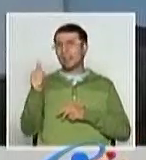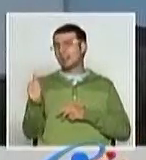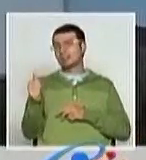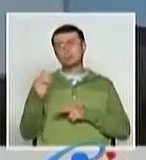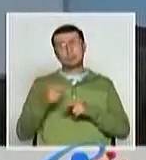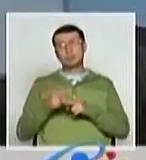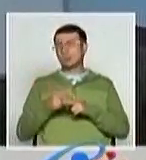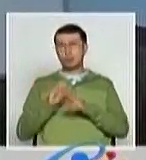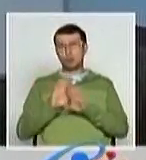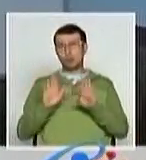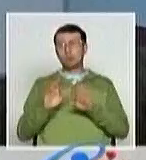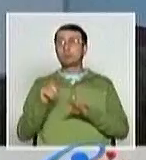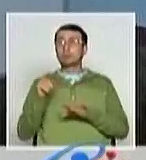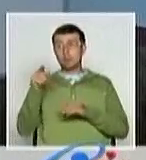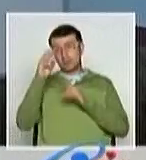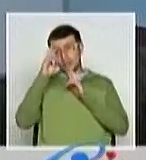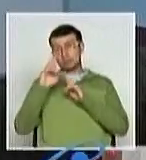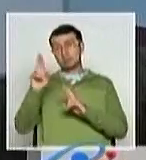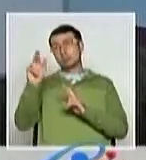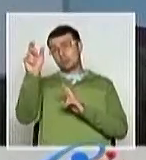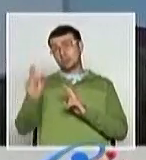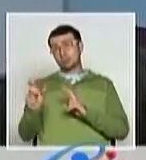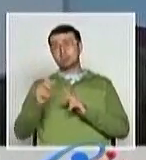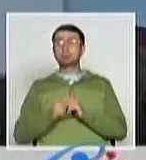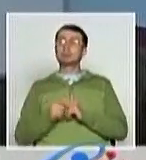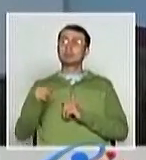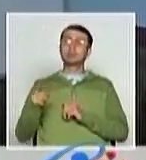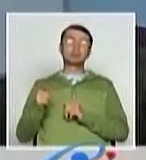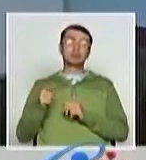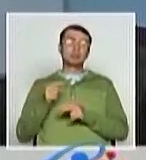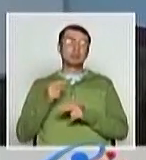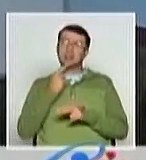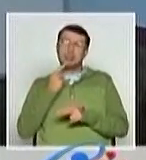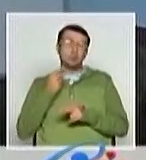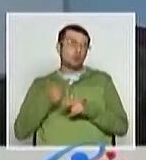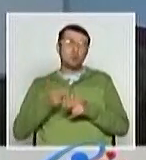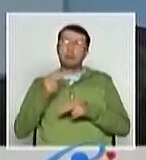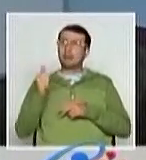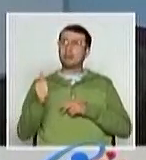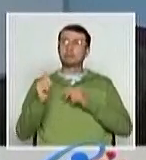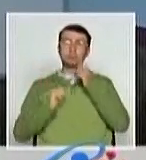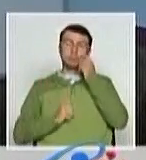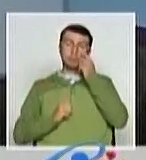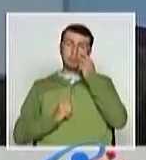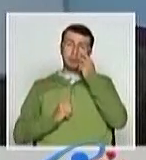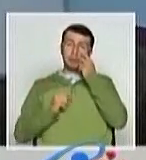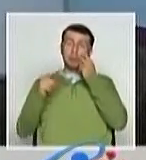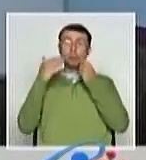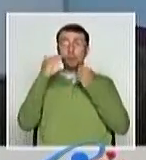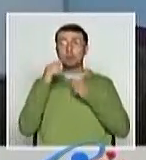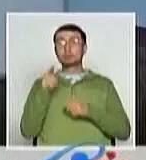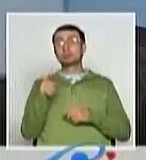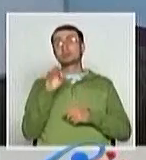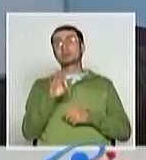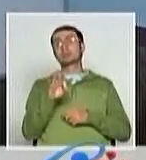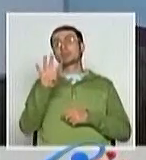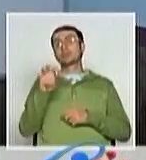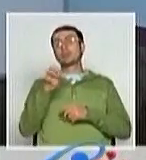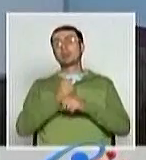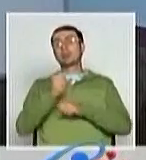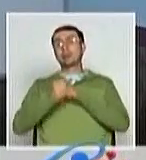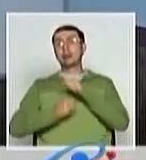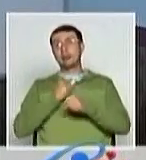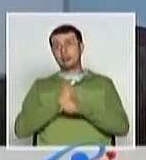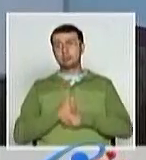decir el nombre por el respeto a la vida de su vida privada y a la vida digna de ella el paciente es una mujer de 39 años que llegó